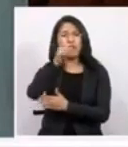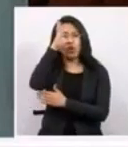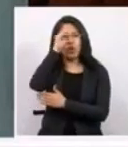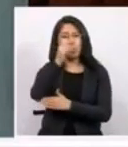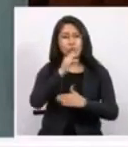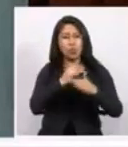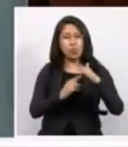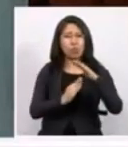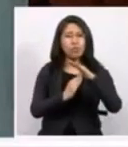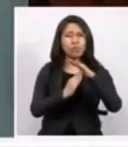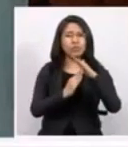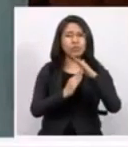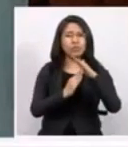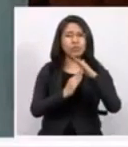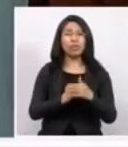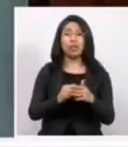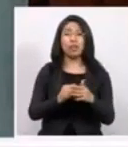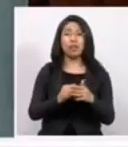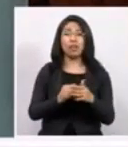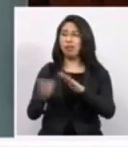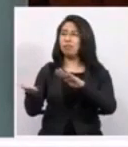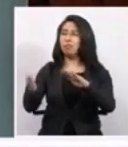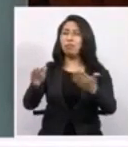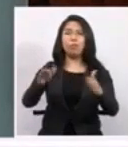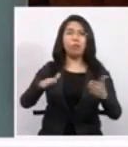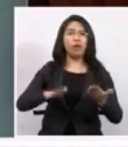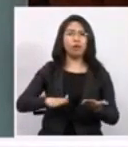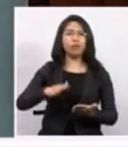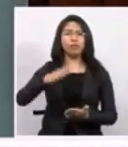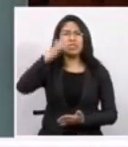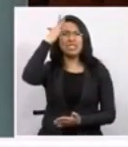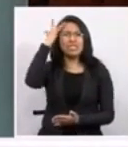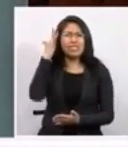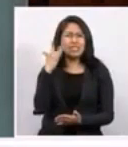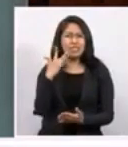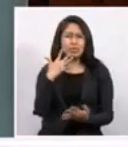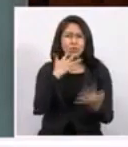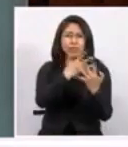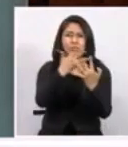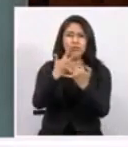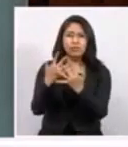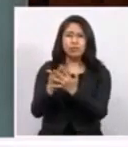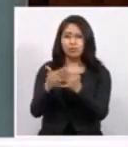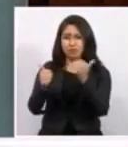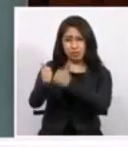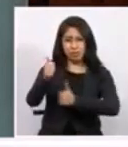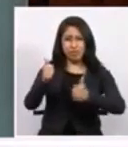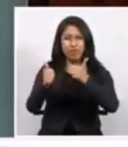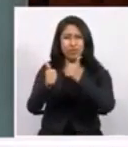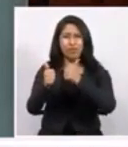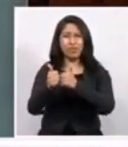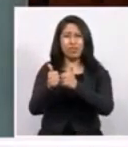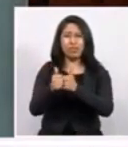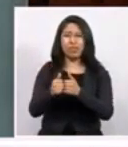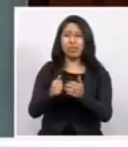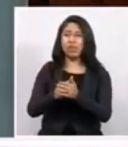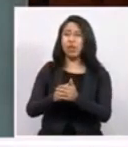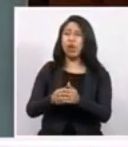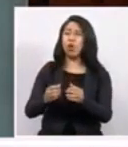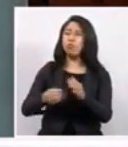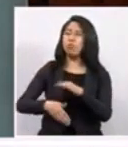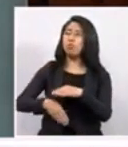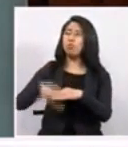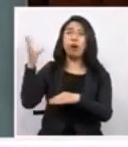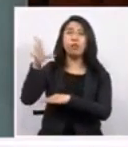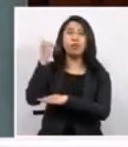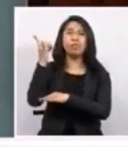pueblo, se tradujo en muertos, heridos, encarcelados, perseguidos, asilados y exiliados.